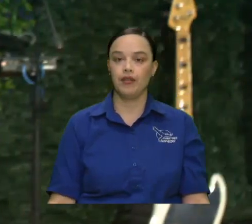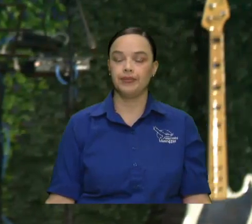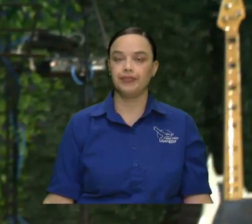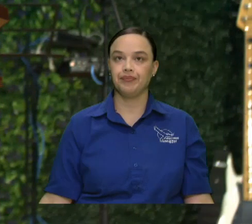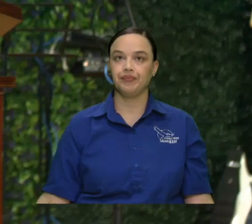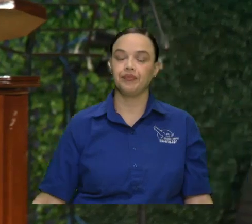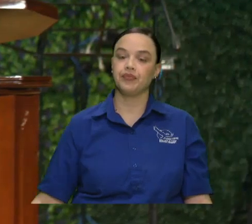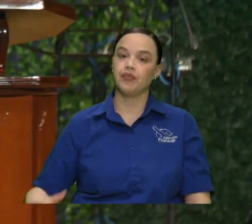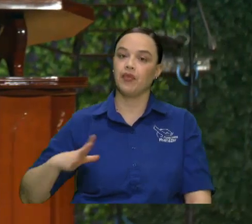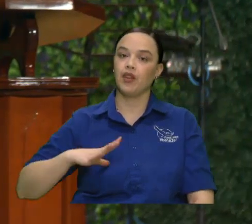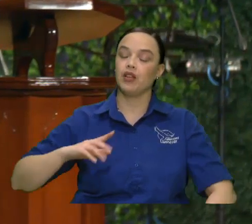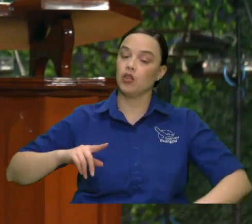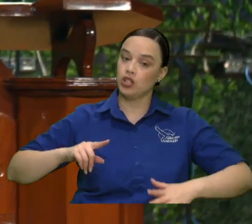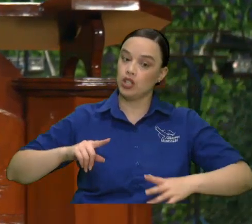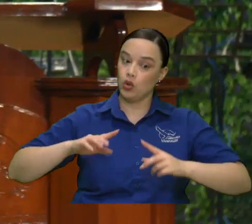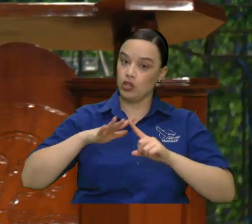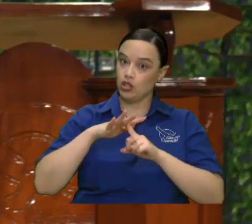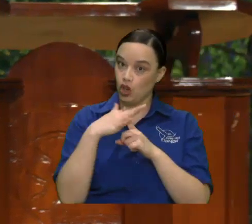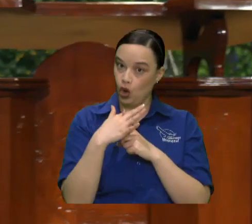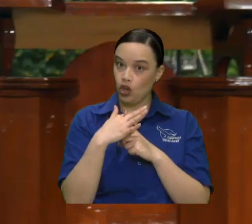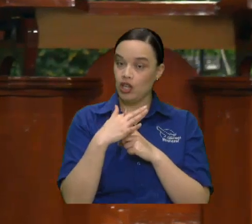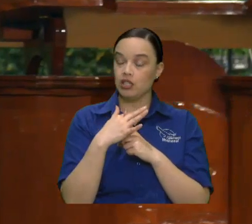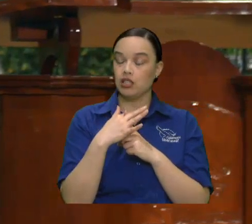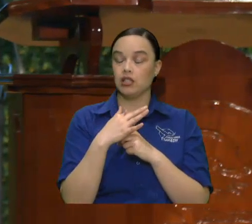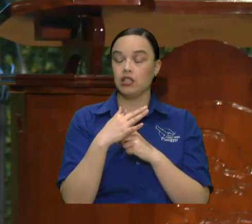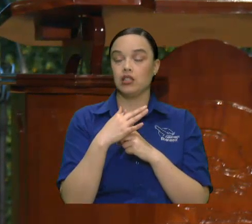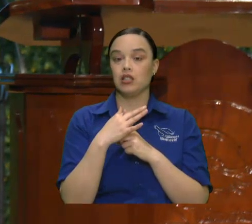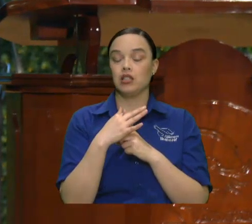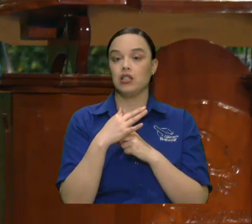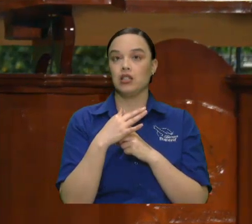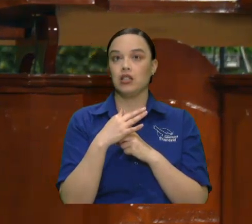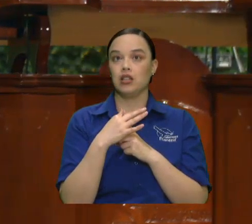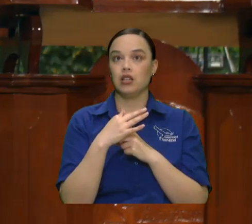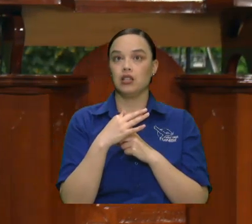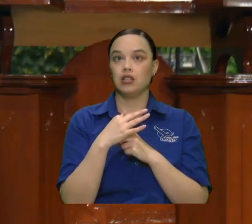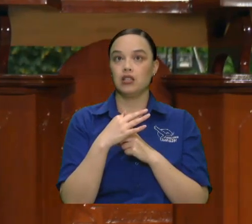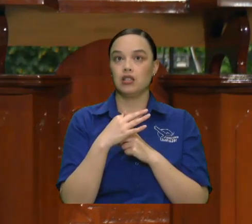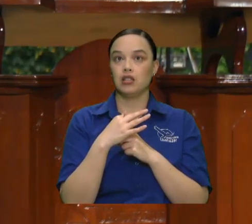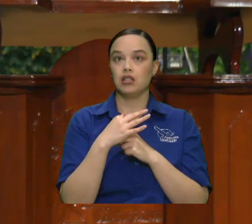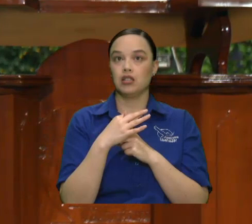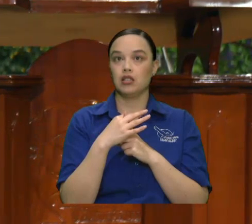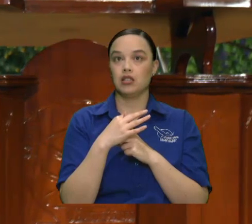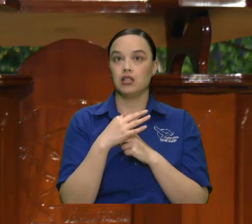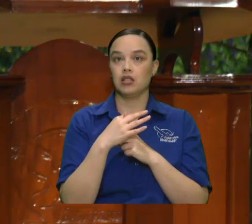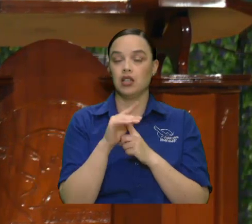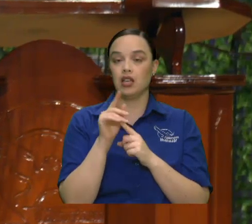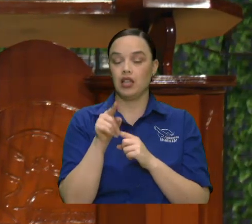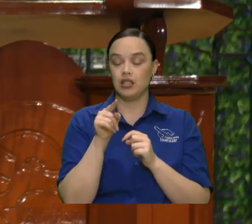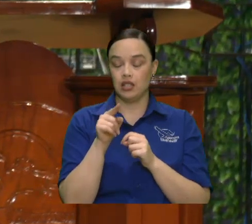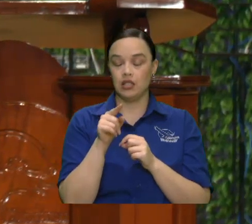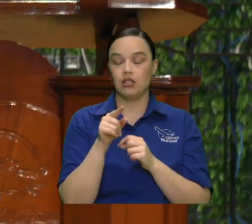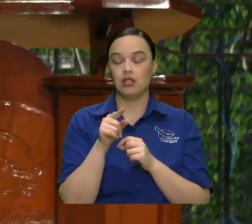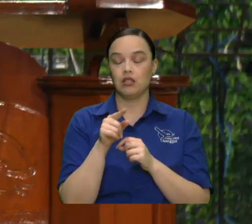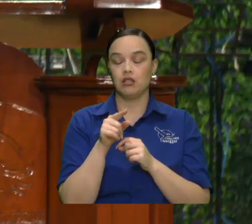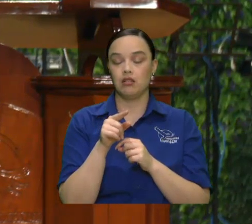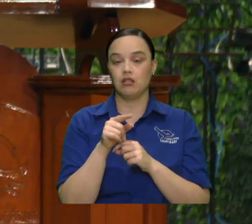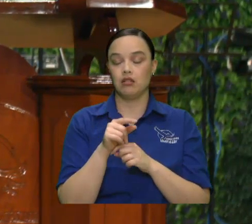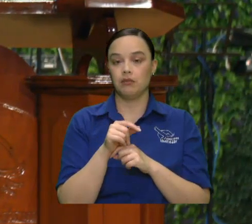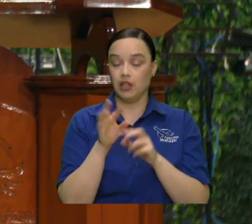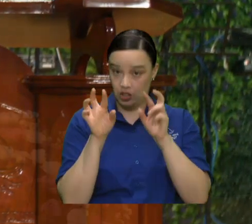en la mayoría de situaciones será esto pero de estos casos la mayoría